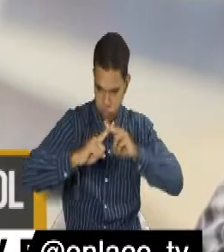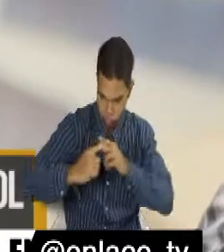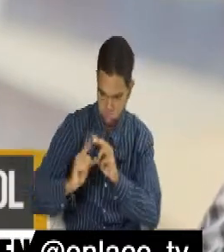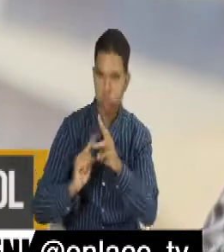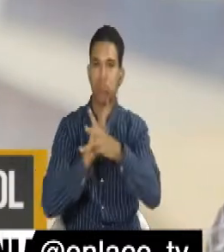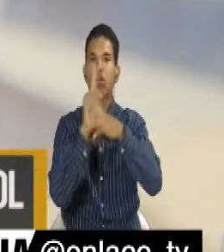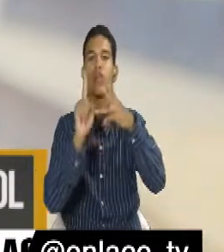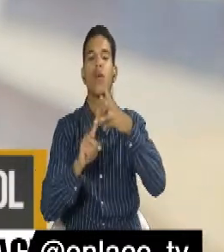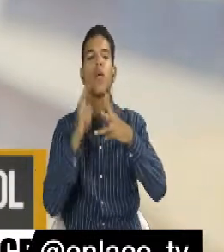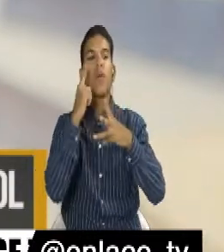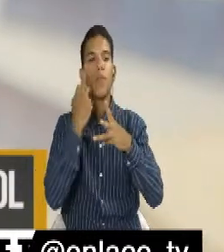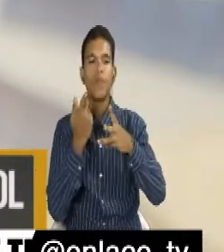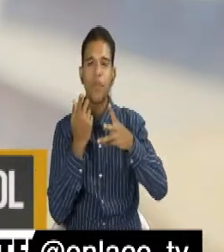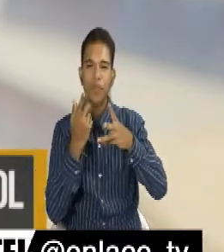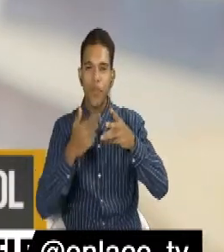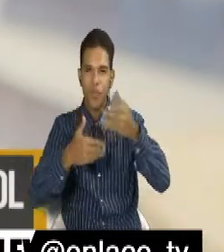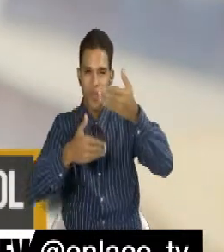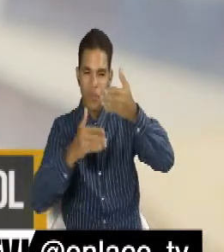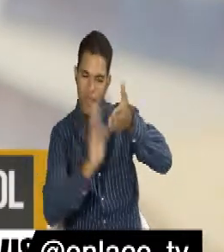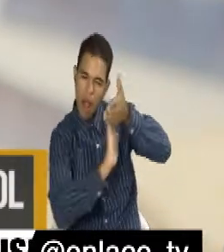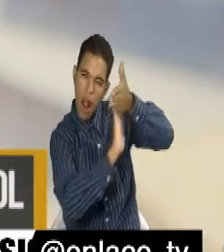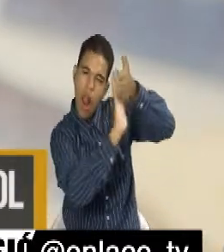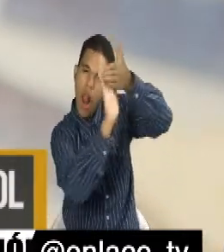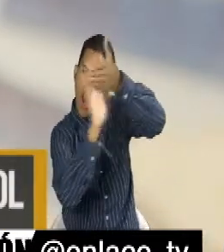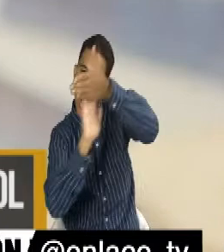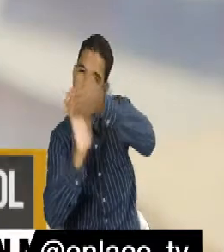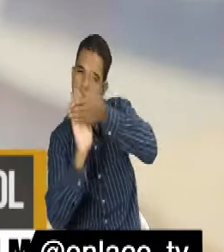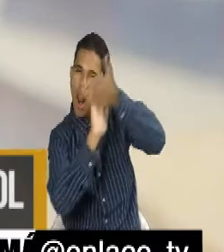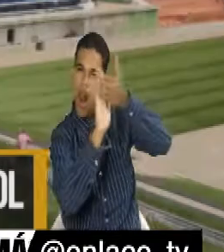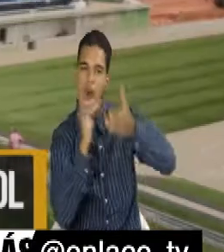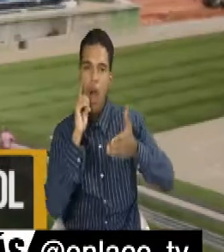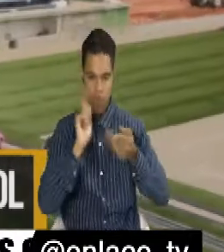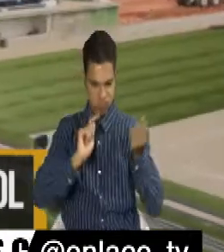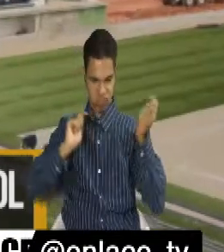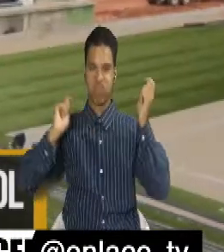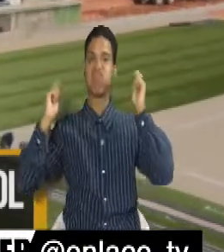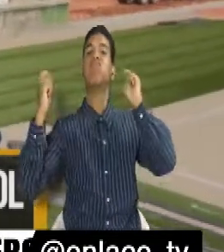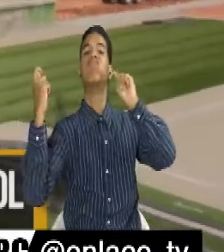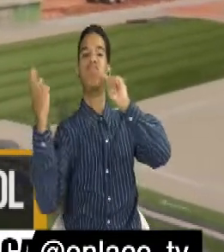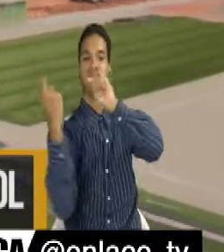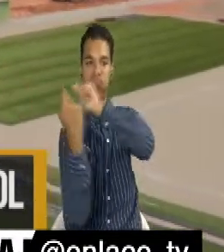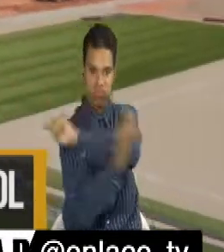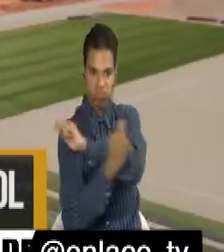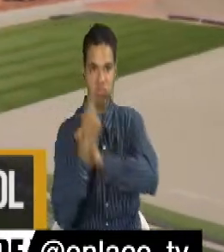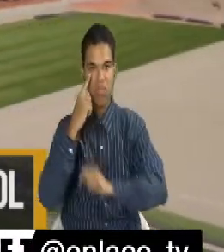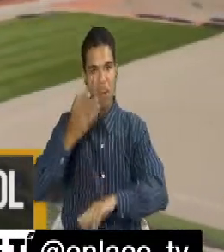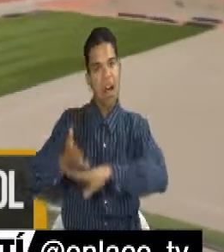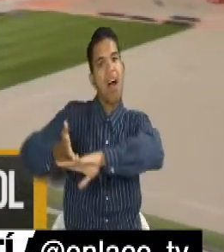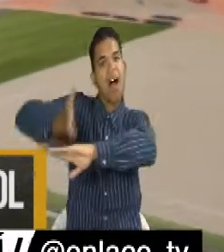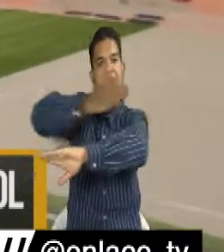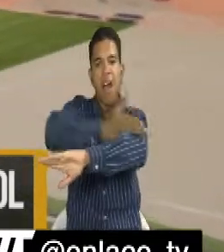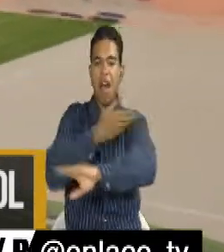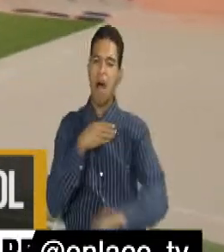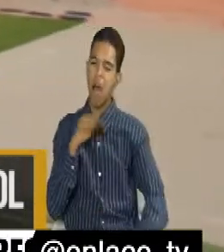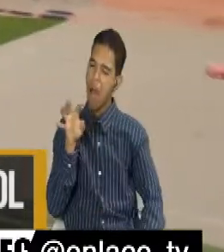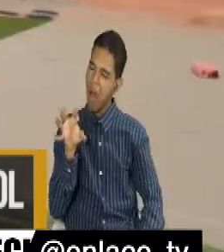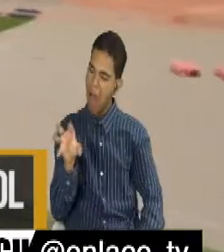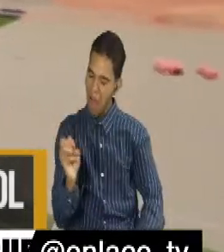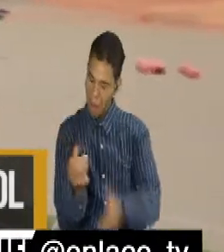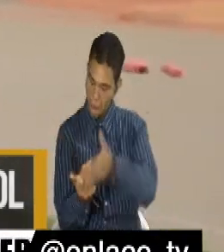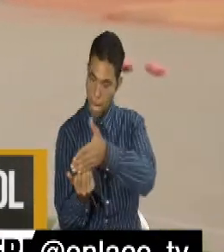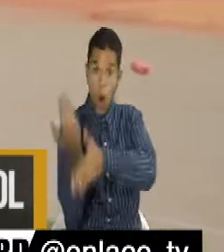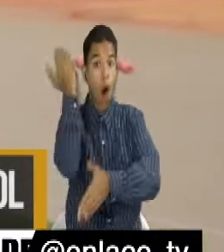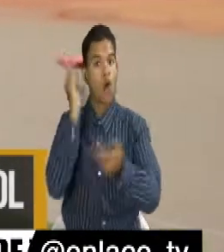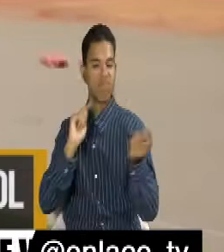la fachada, que se le hizo un cambio bastante drástico para lo que tenía antes, un cambio muy bueno.